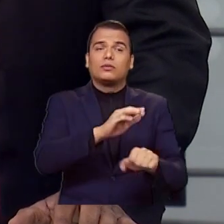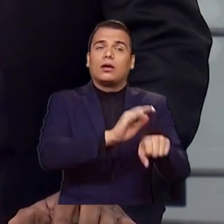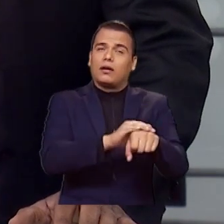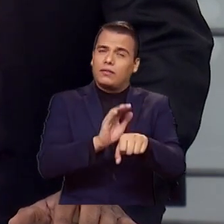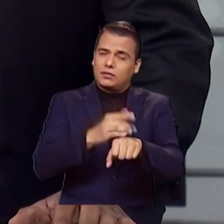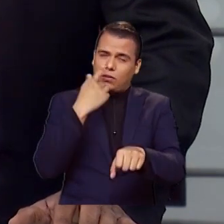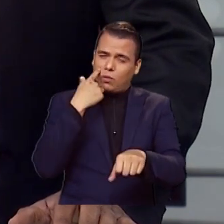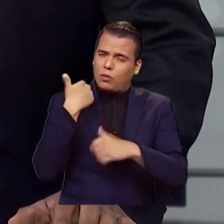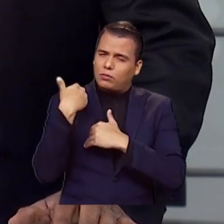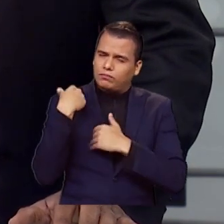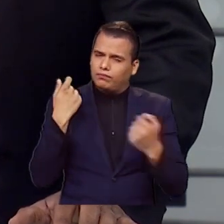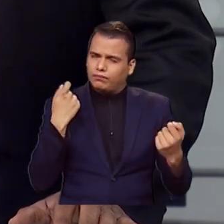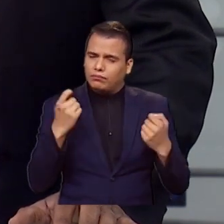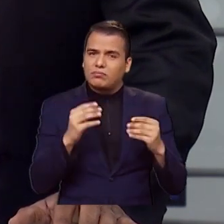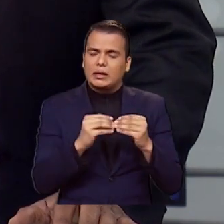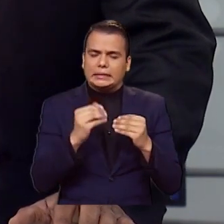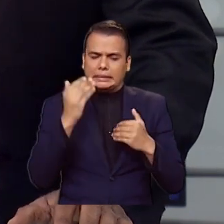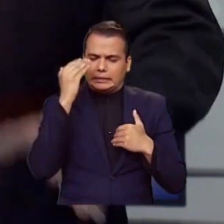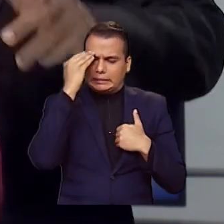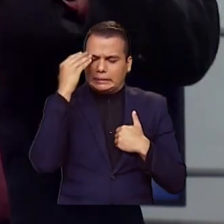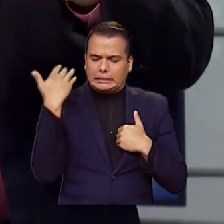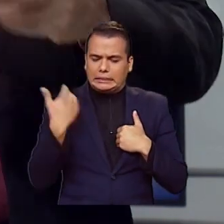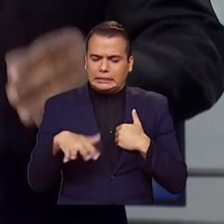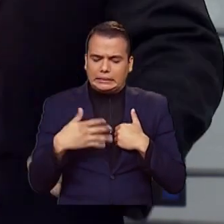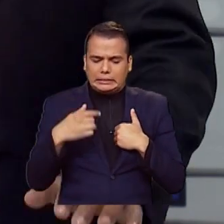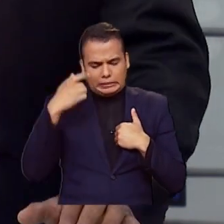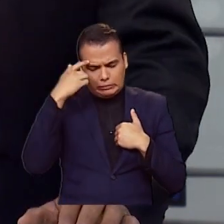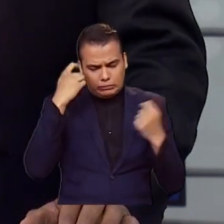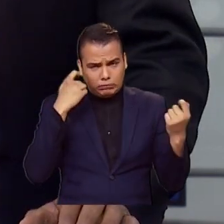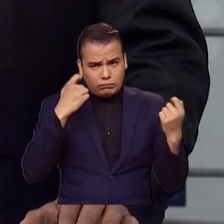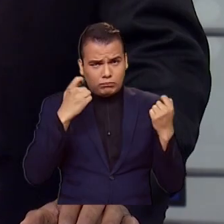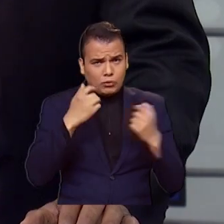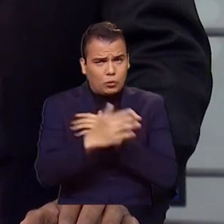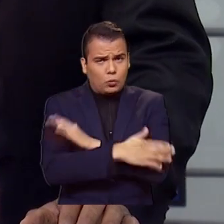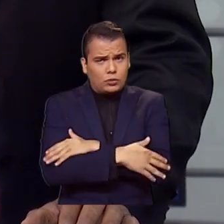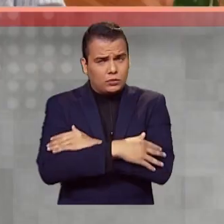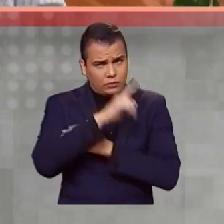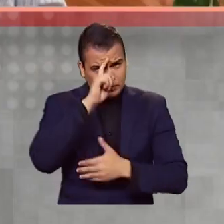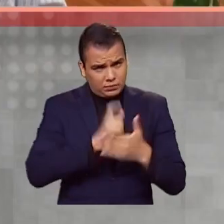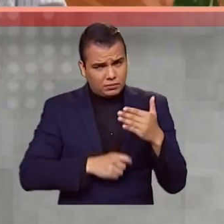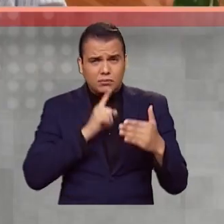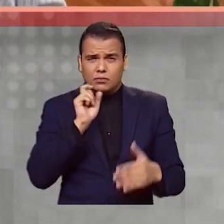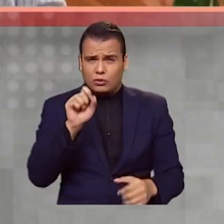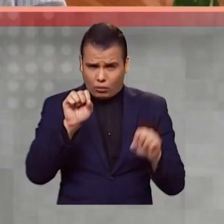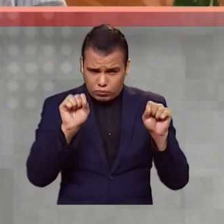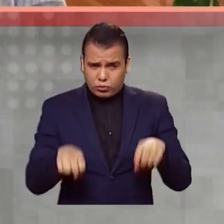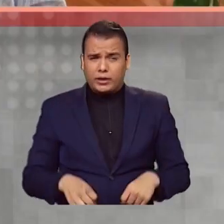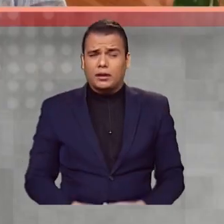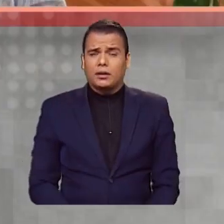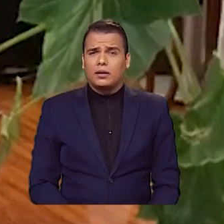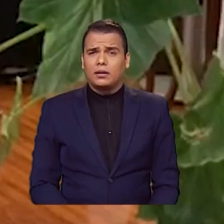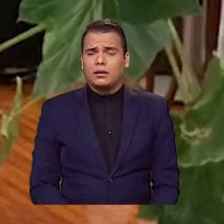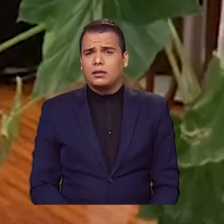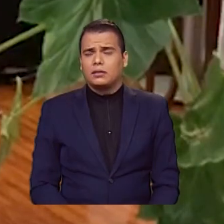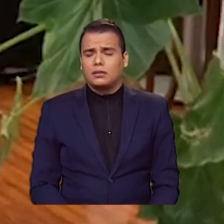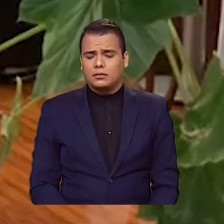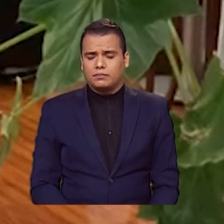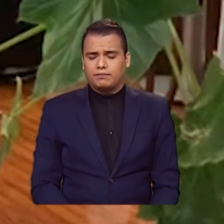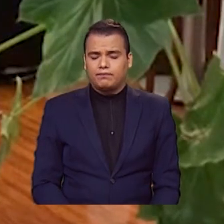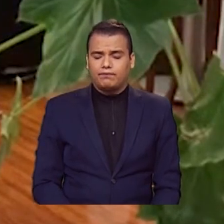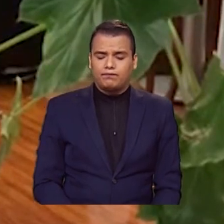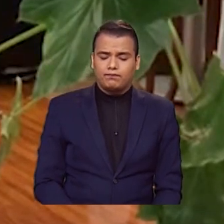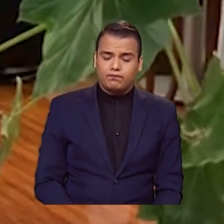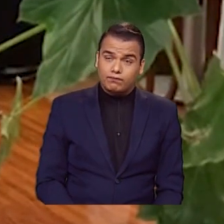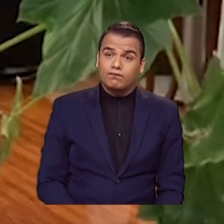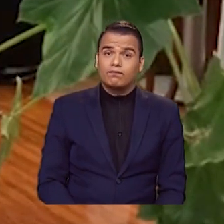responsabilidad, concientizarse de la situación y tener más compromiso? Pero pues también hay que